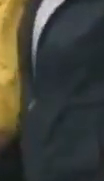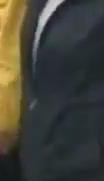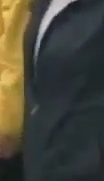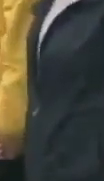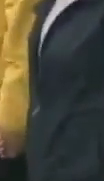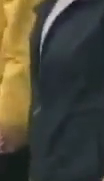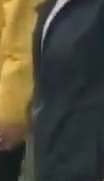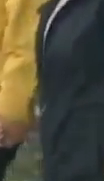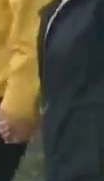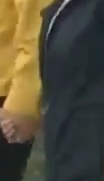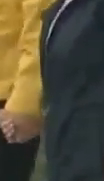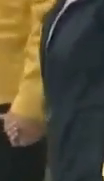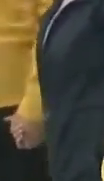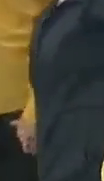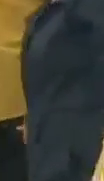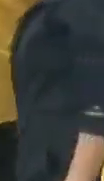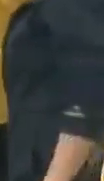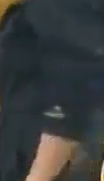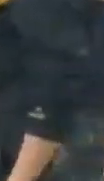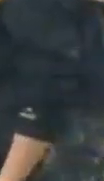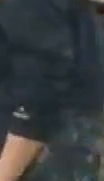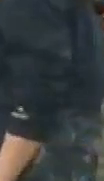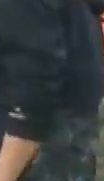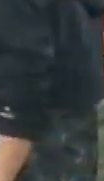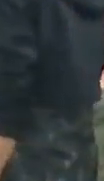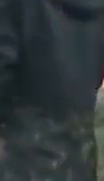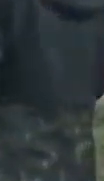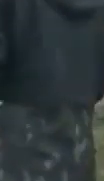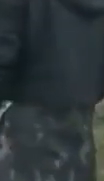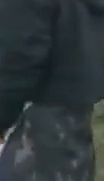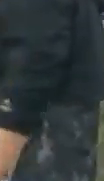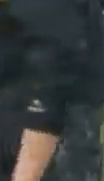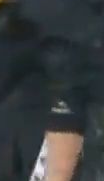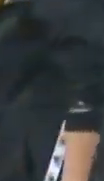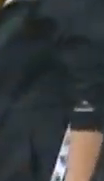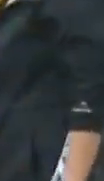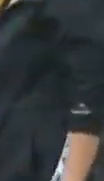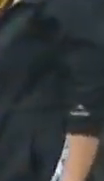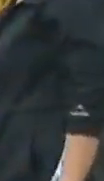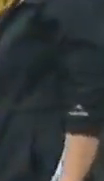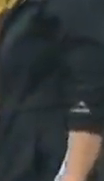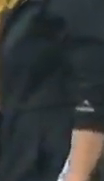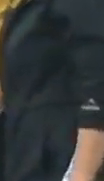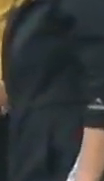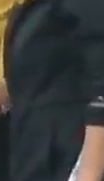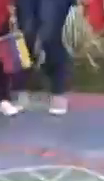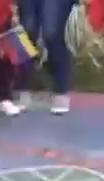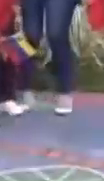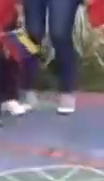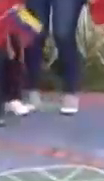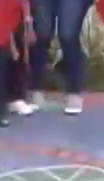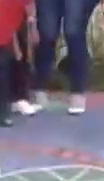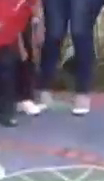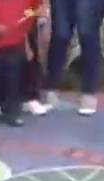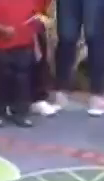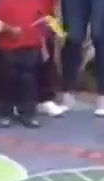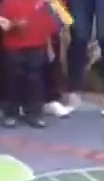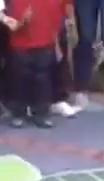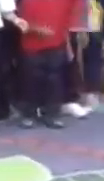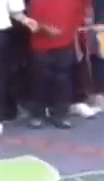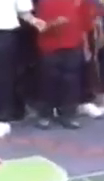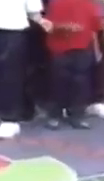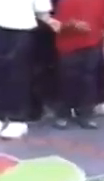Gran Misión Vivienda Venezuela, un proyecto completamente integral, donde como podemos apreciar, no solamente es el tema de dar